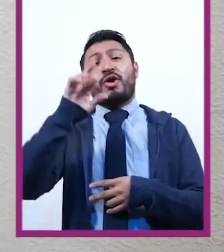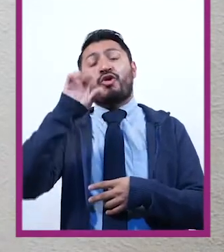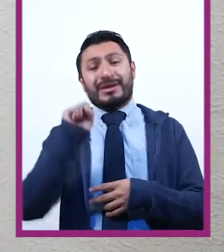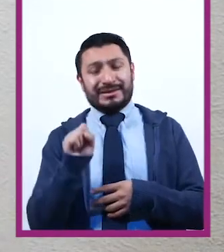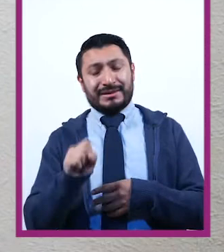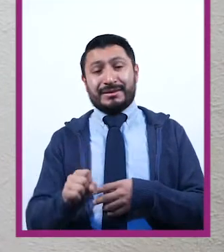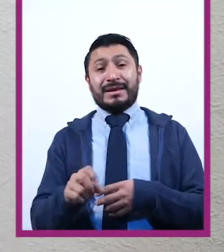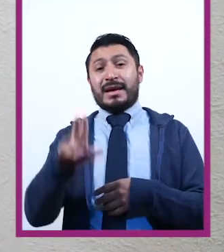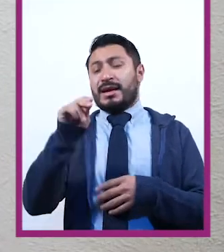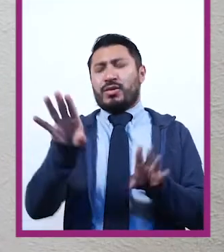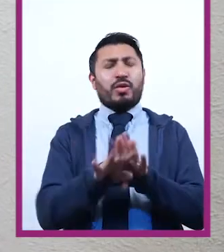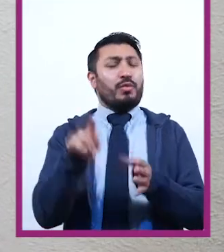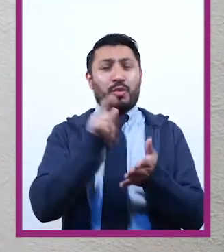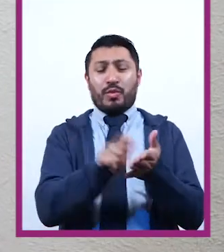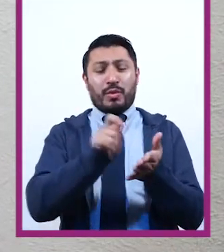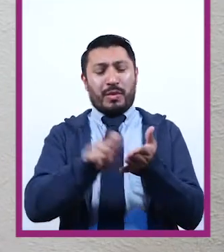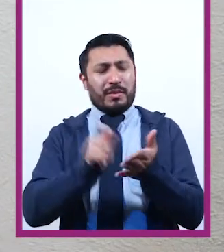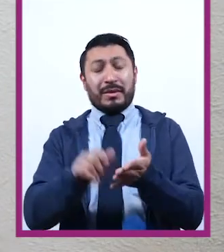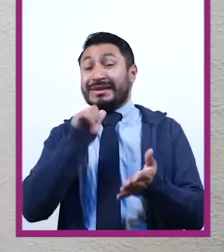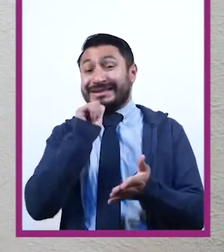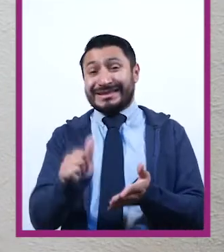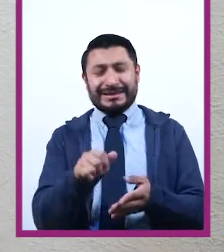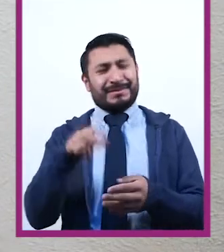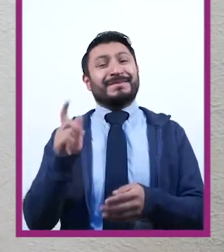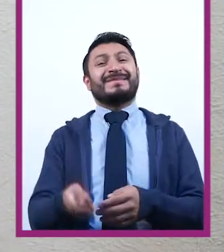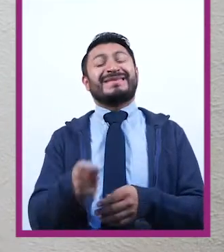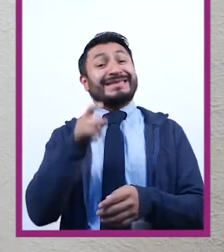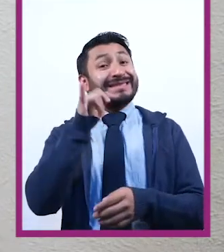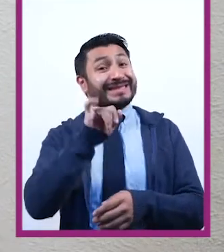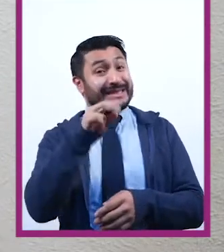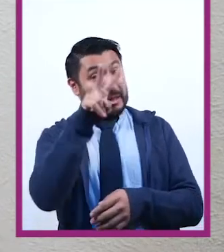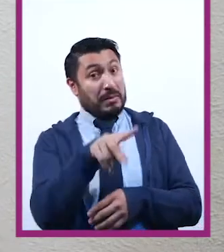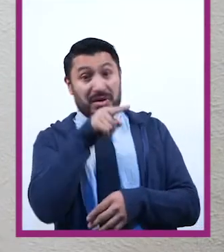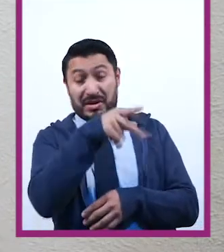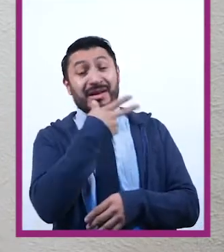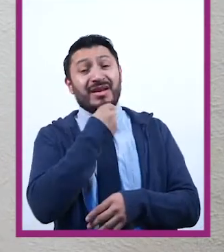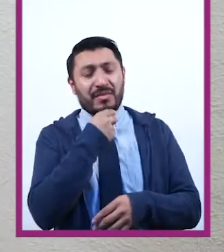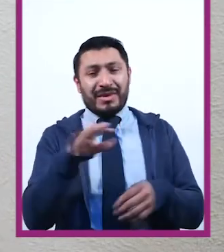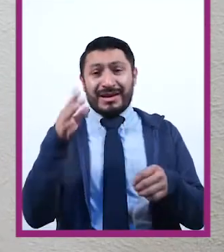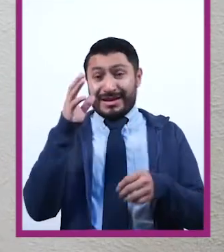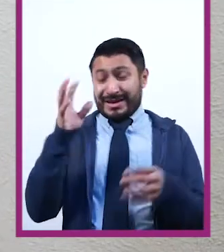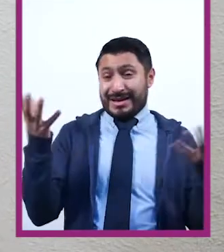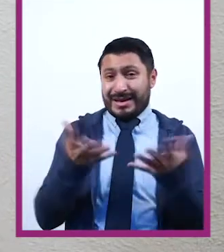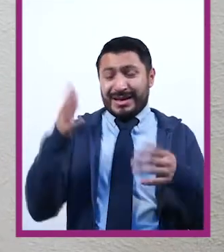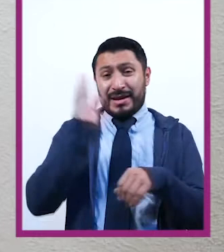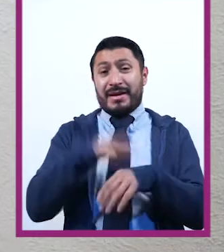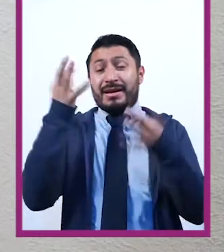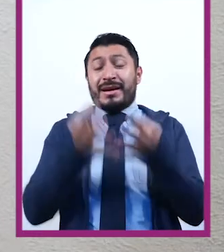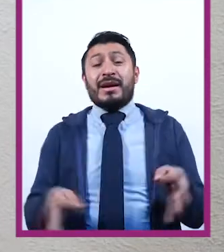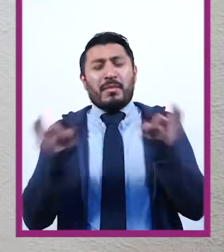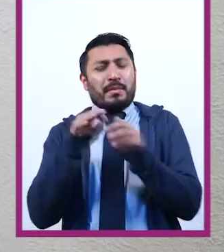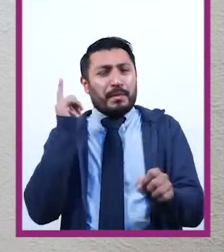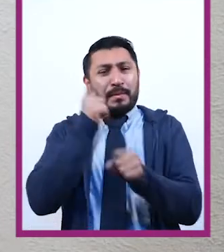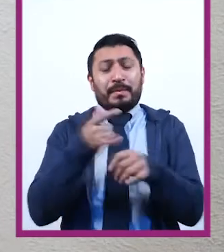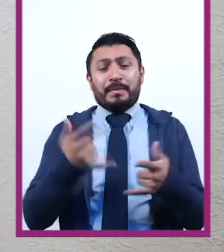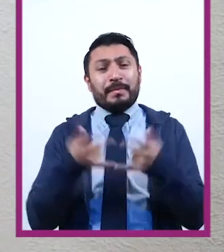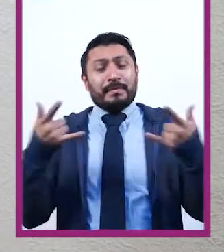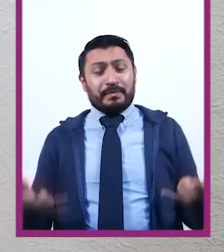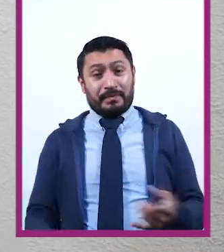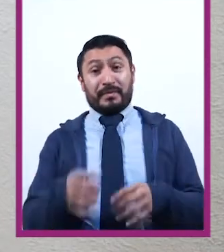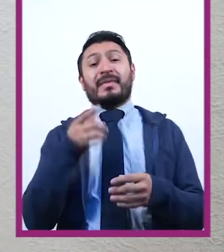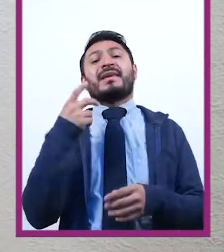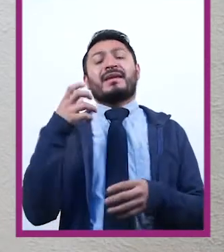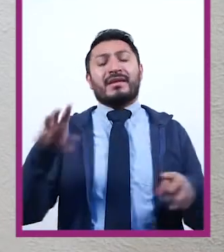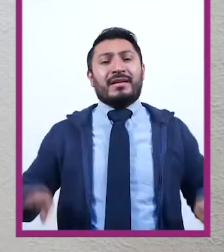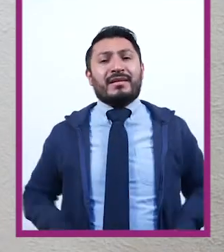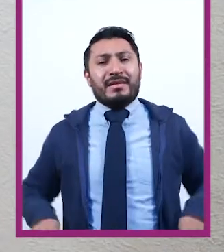matemáticas, Pitágoras. Al no dejar escritos matemáticos, se cuestiona si fue él quien realmente hizo uno de los más importantes